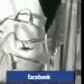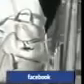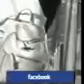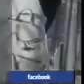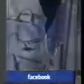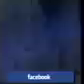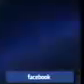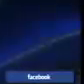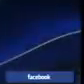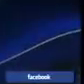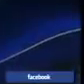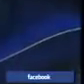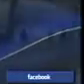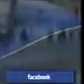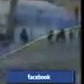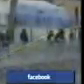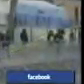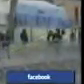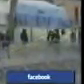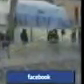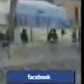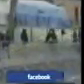más.